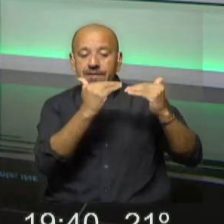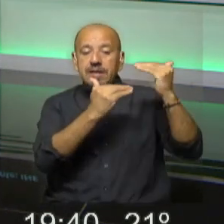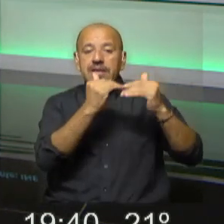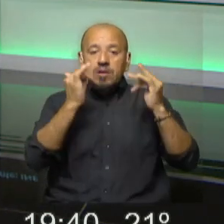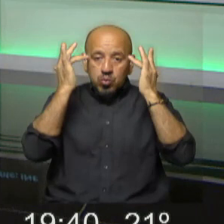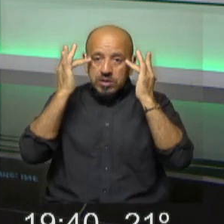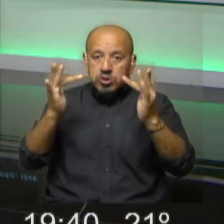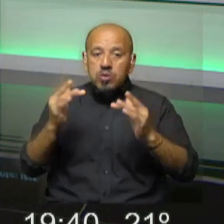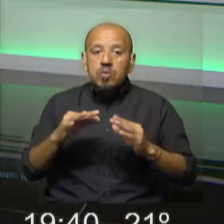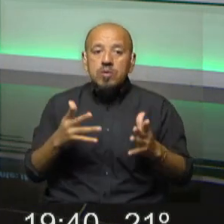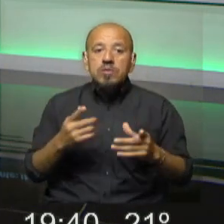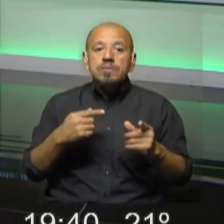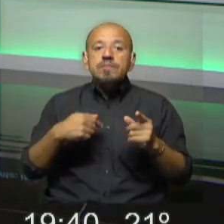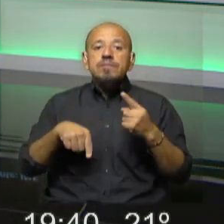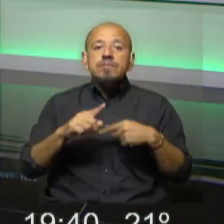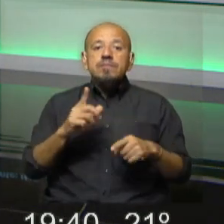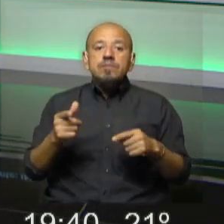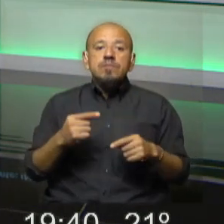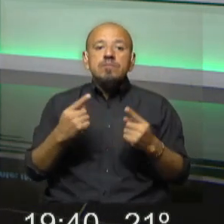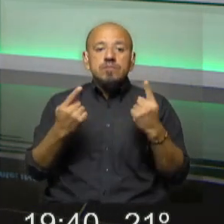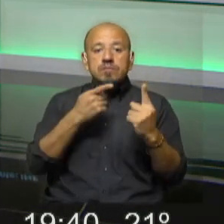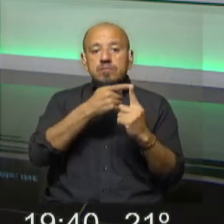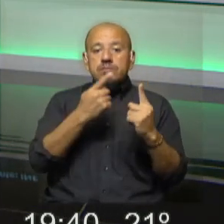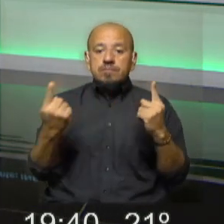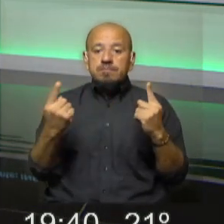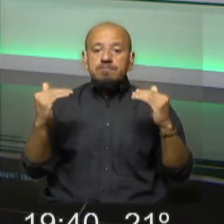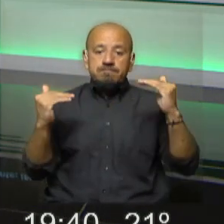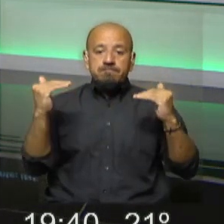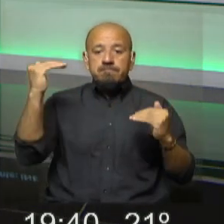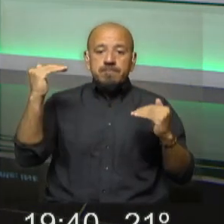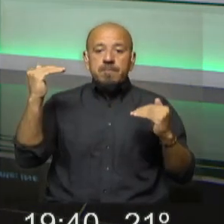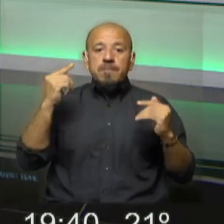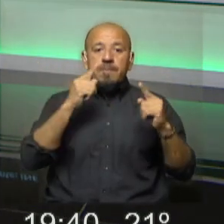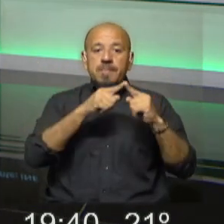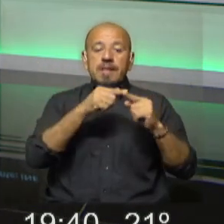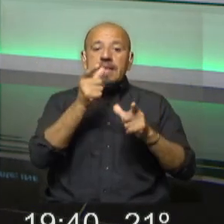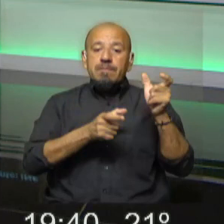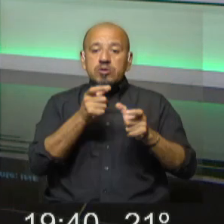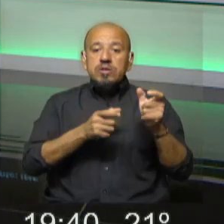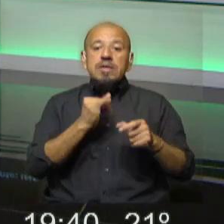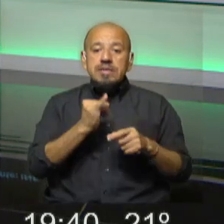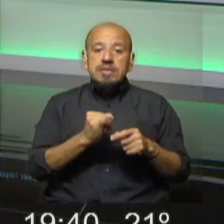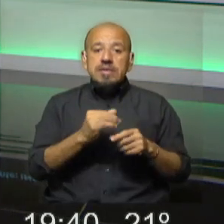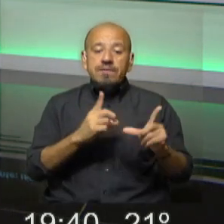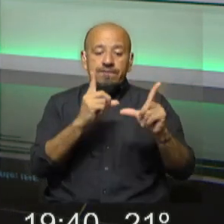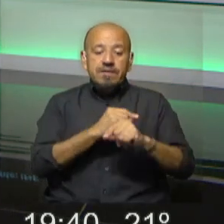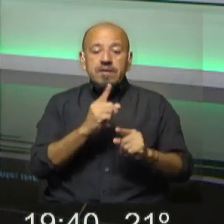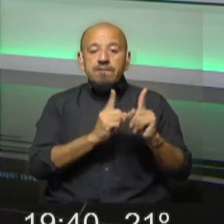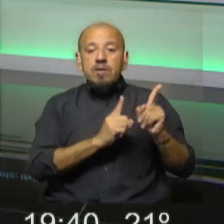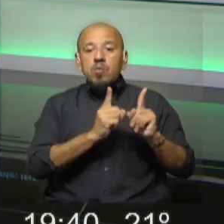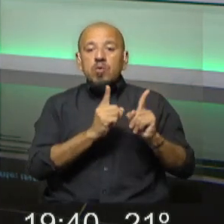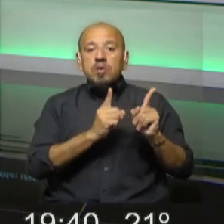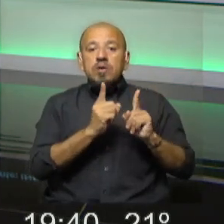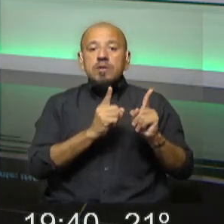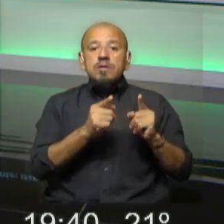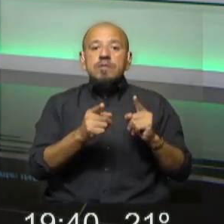para efectos de la visualización son las dos puntas. Las dos brechas más grandes que tenemos entre las personas que terminaron la facultad, ¿sí? Este es el máximo